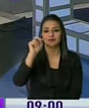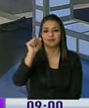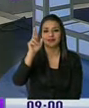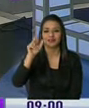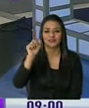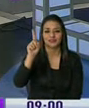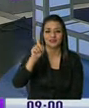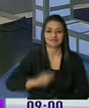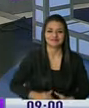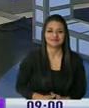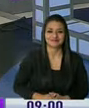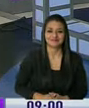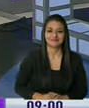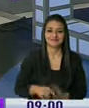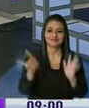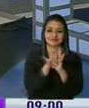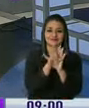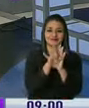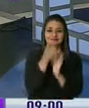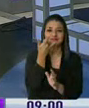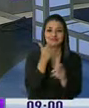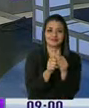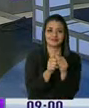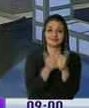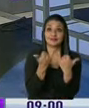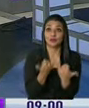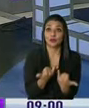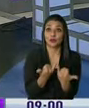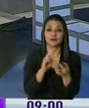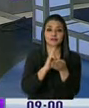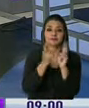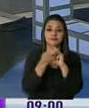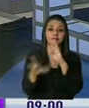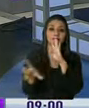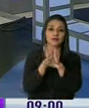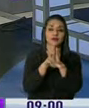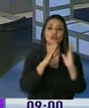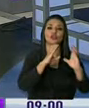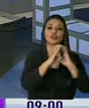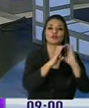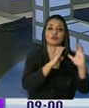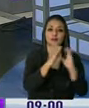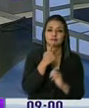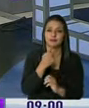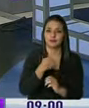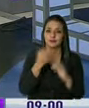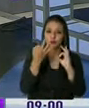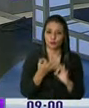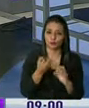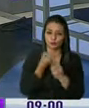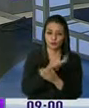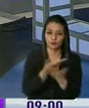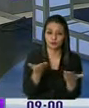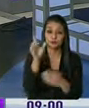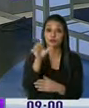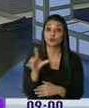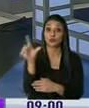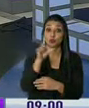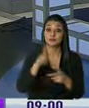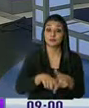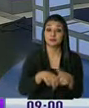Android. Exactamente. Están tratando hoy día ya las reformas a la ley de comunicación. Así es. Eso dicen, ¿no? Precisamente, les contamos que este lunes ya